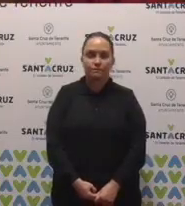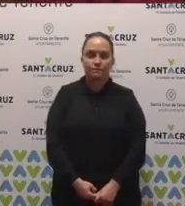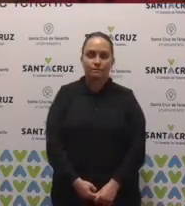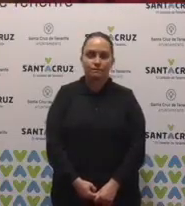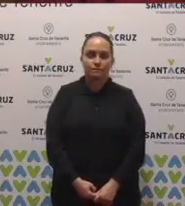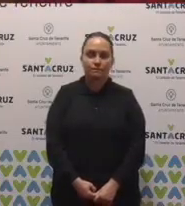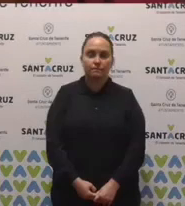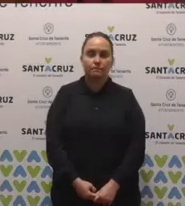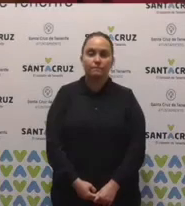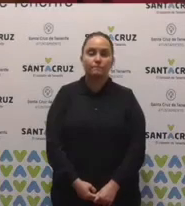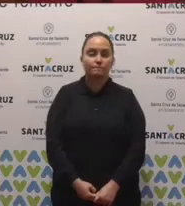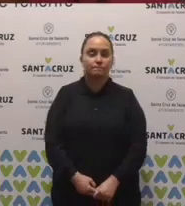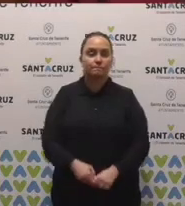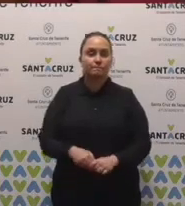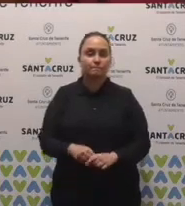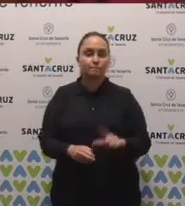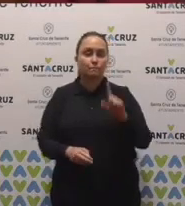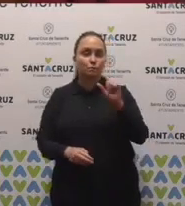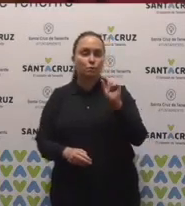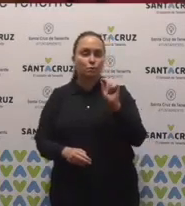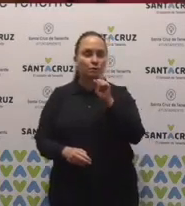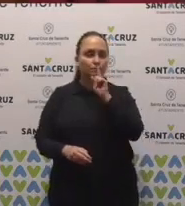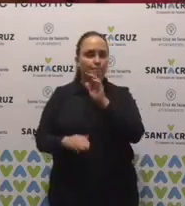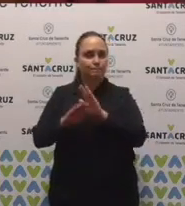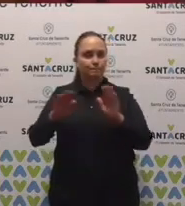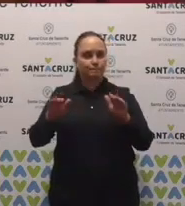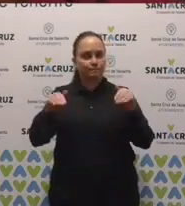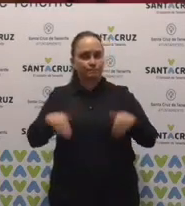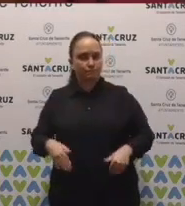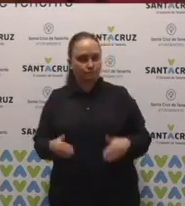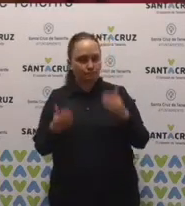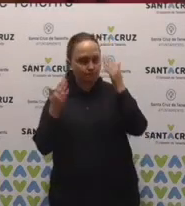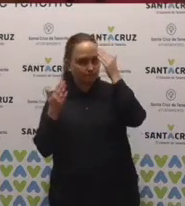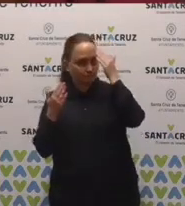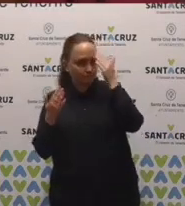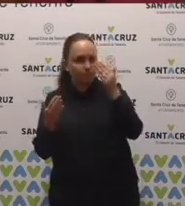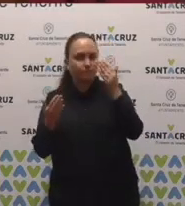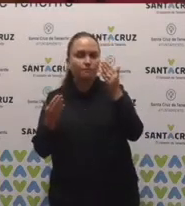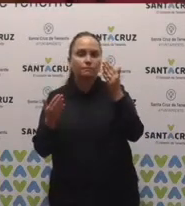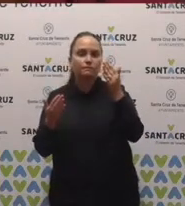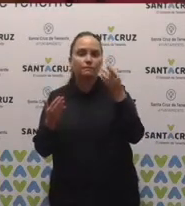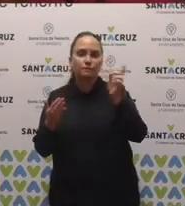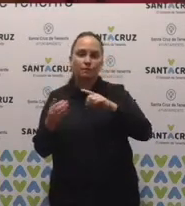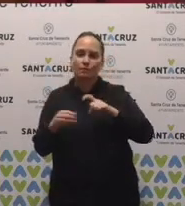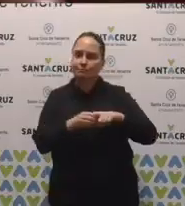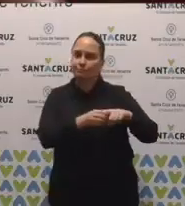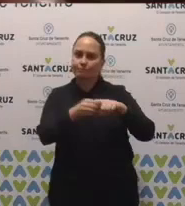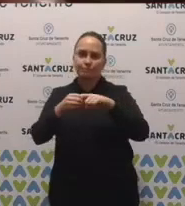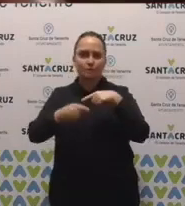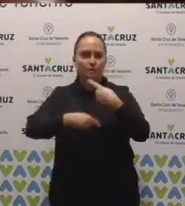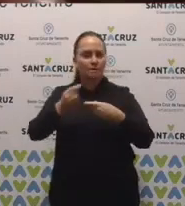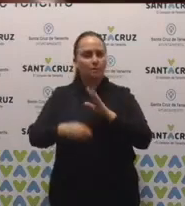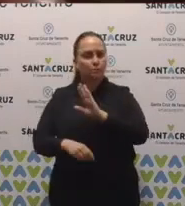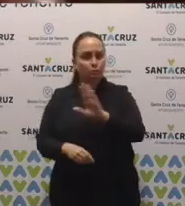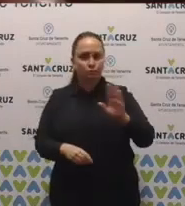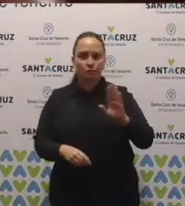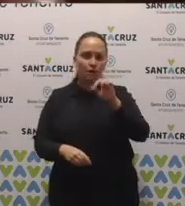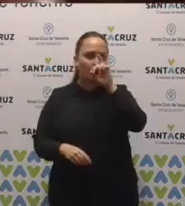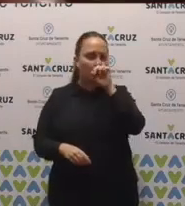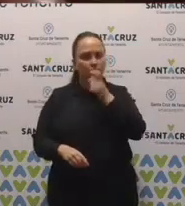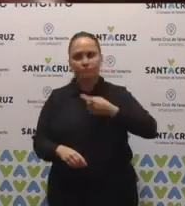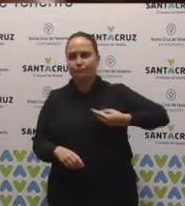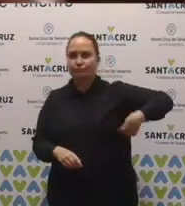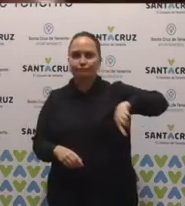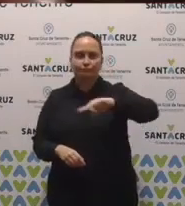sirva este minuto de silencio para no sólo rendirle homenajes sino solidarizarnos con sus familias que recordemos que han